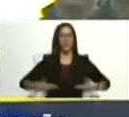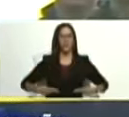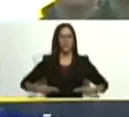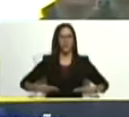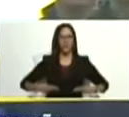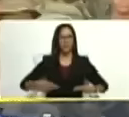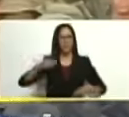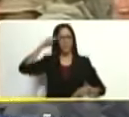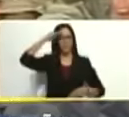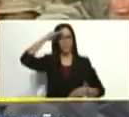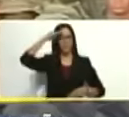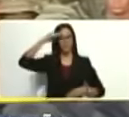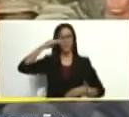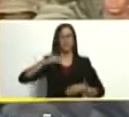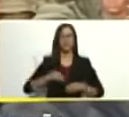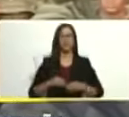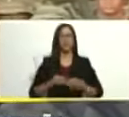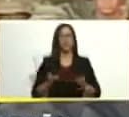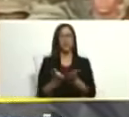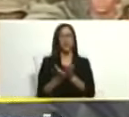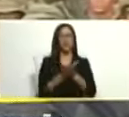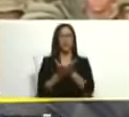militar y académico.